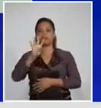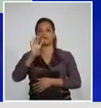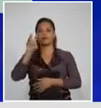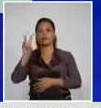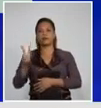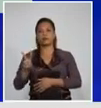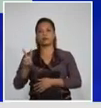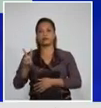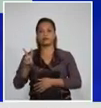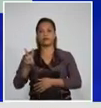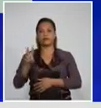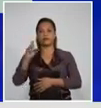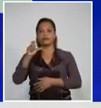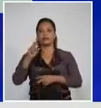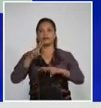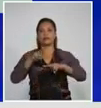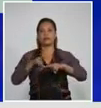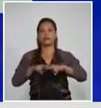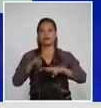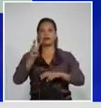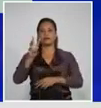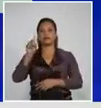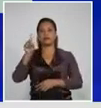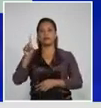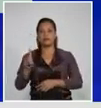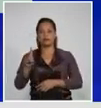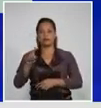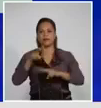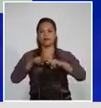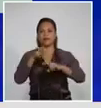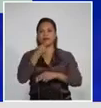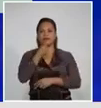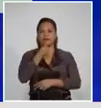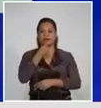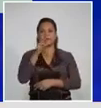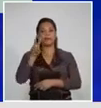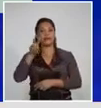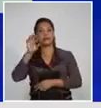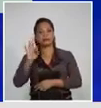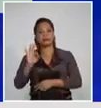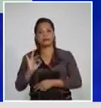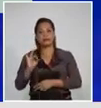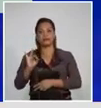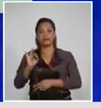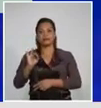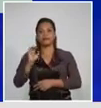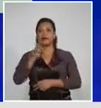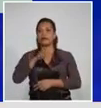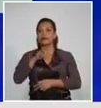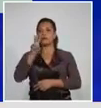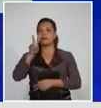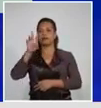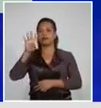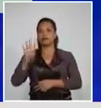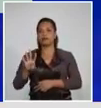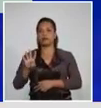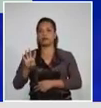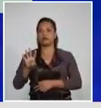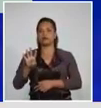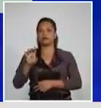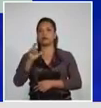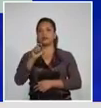42, Centro Habana 31, Habana Vieja 27, Marianao y Cerro